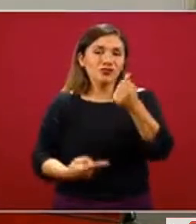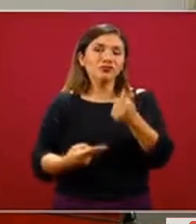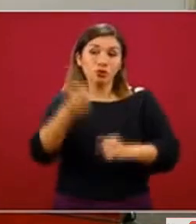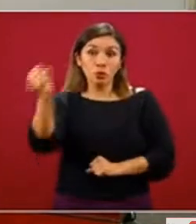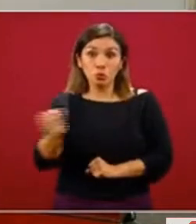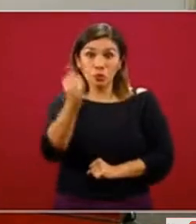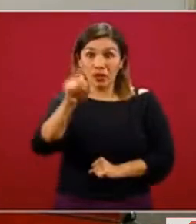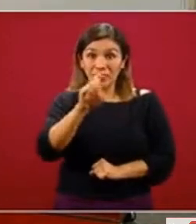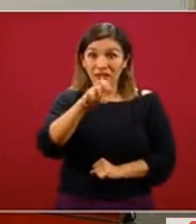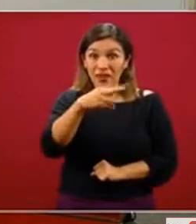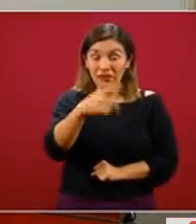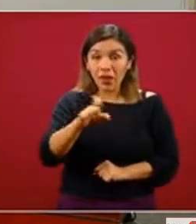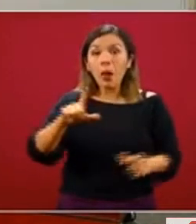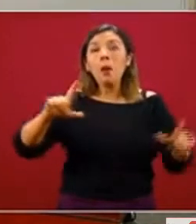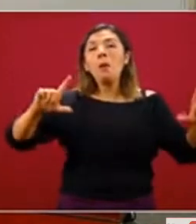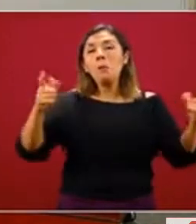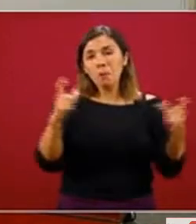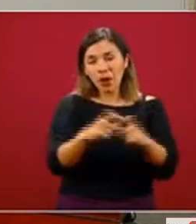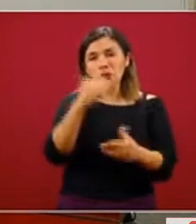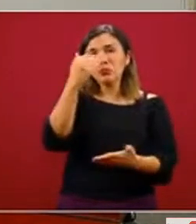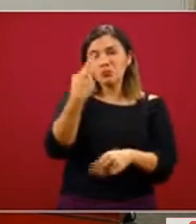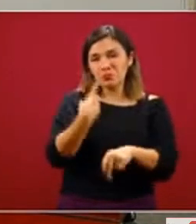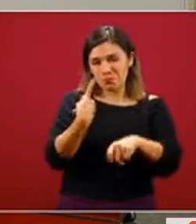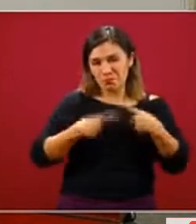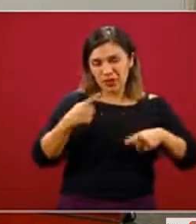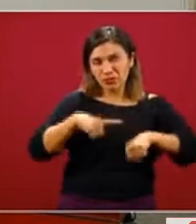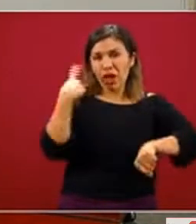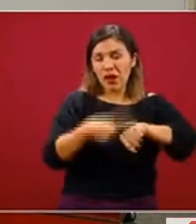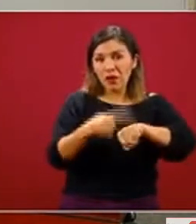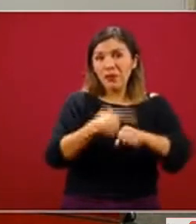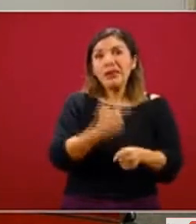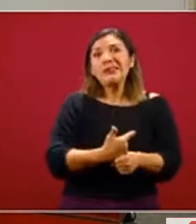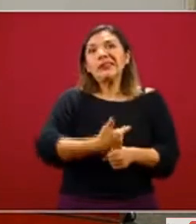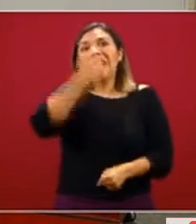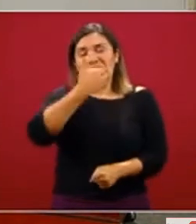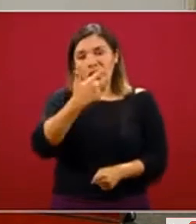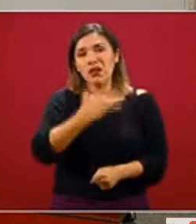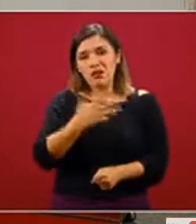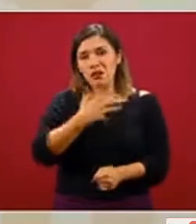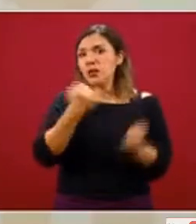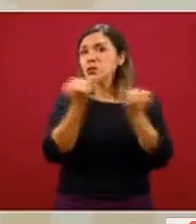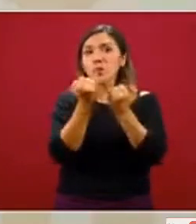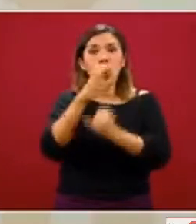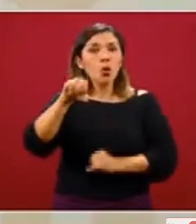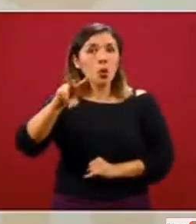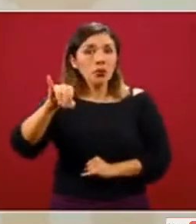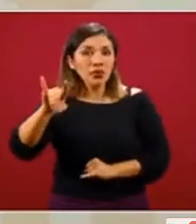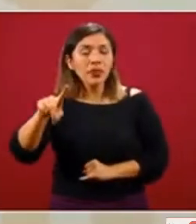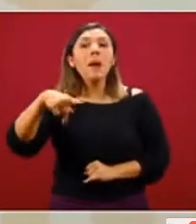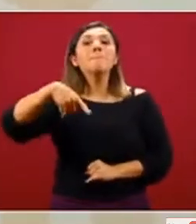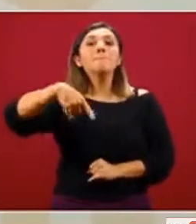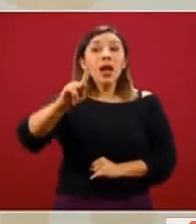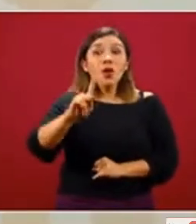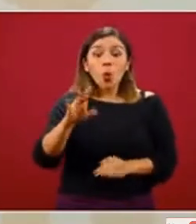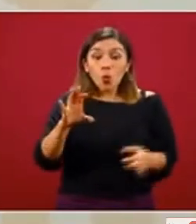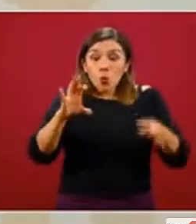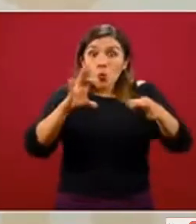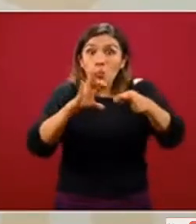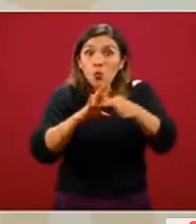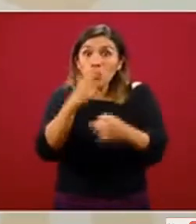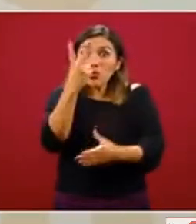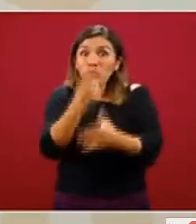de dengue, la minoría de las personas enfermas tienen una enfermedad grave, igual que en COVID, pero cuando se juntan